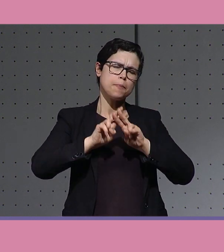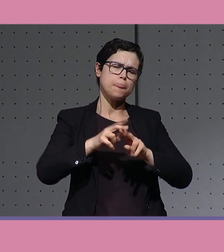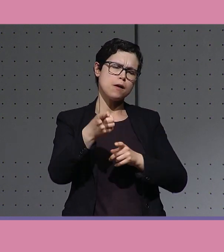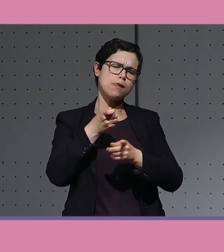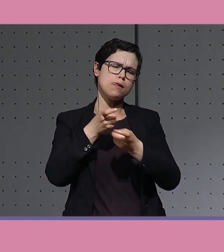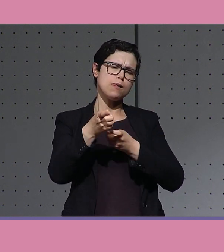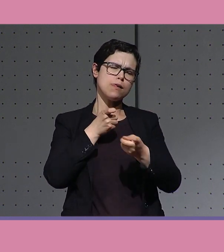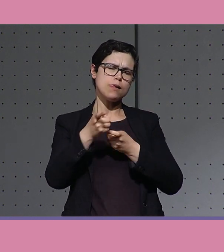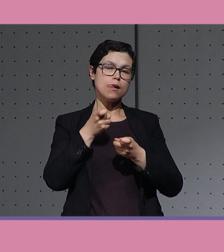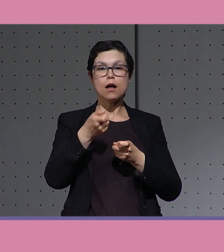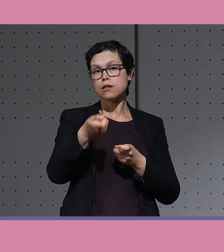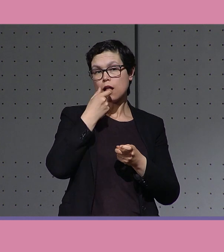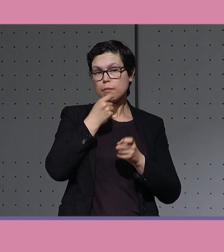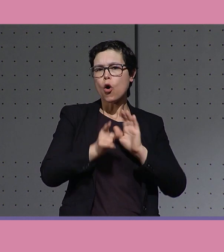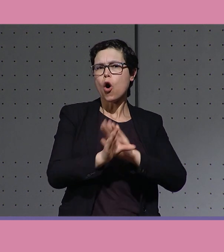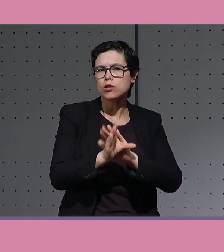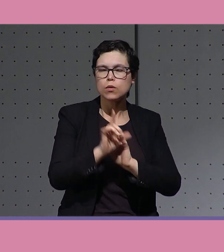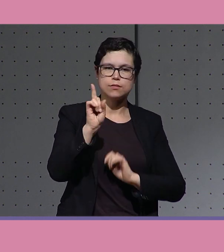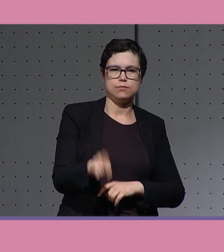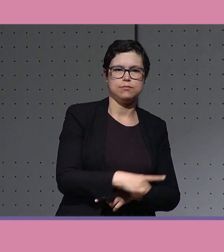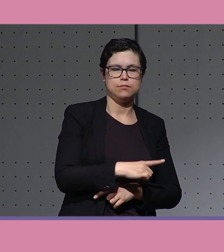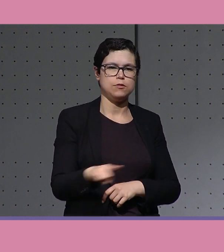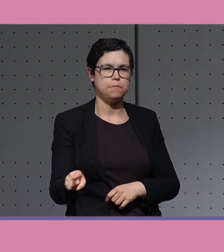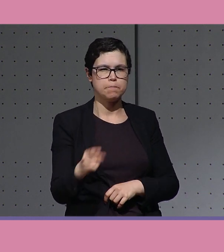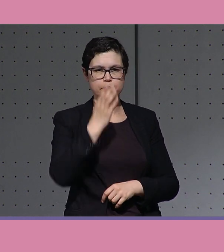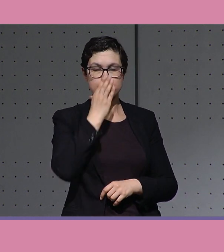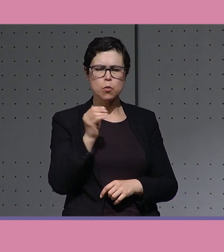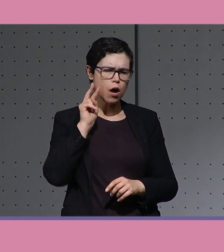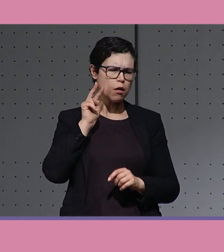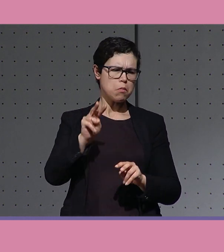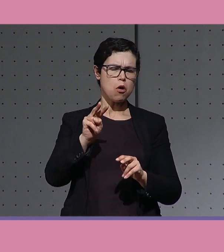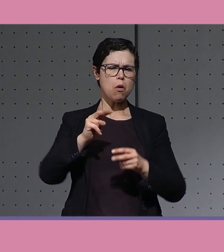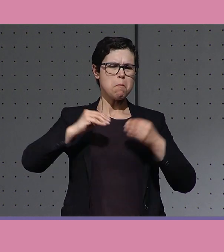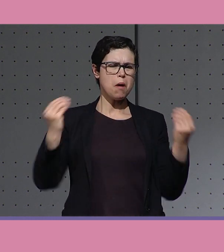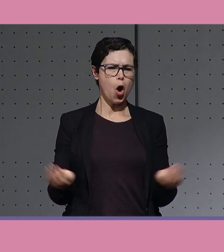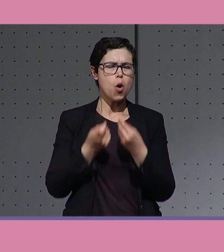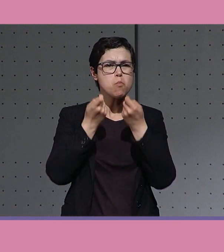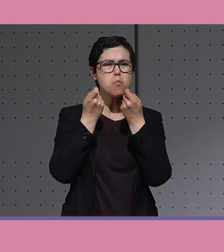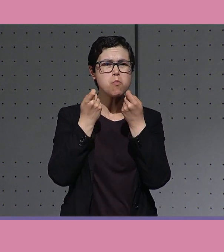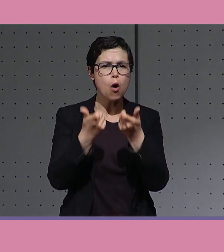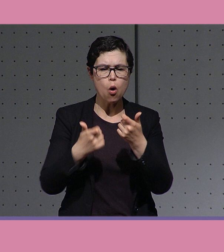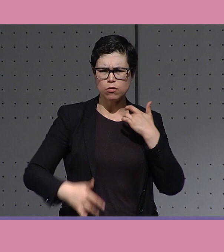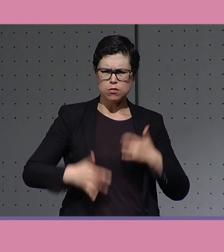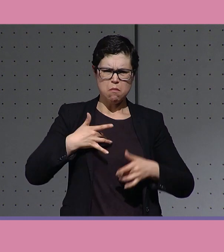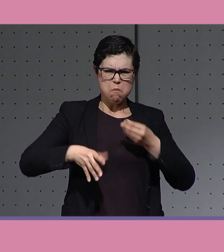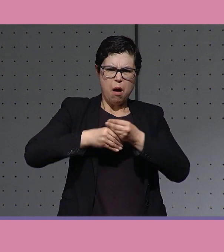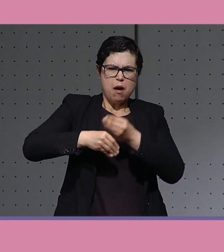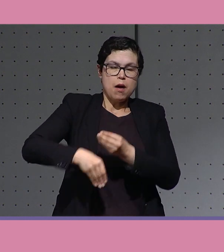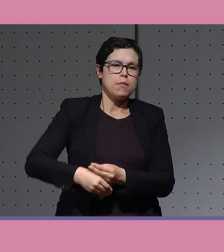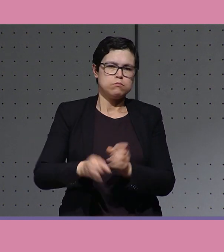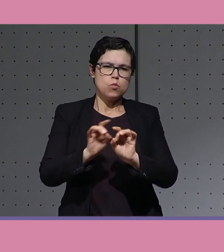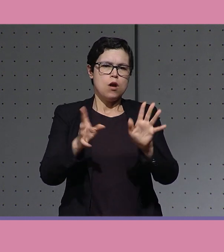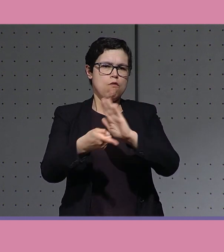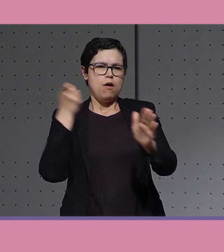merece la pena o si no merece la pena. Si no ha habido suficiente mejoría y hay efectos secundarios, eso está suficientemente claro. Si ha habido mejoría